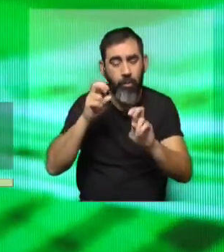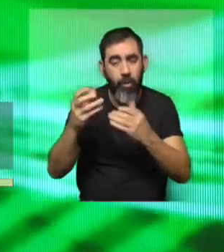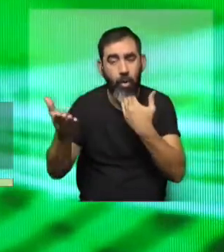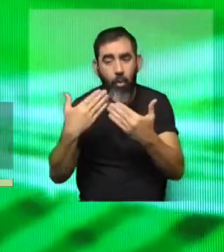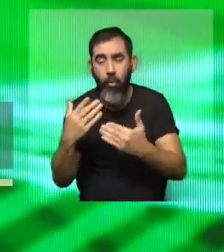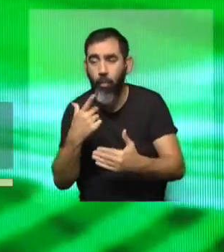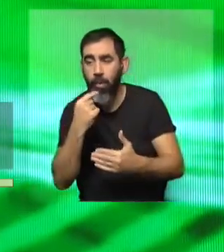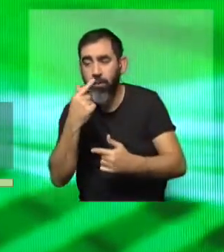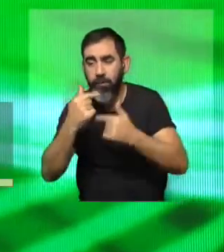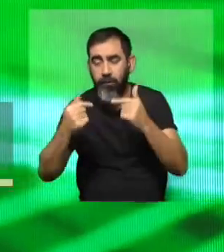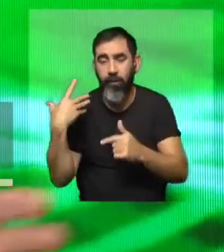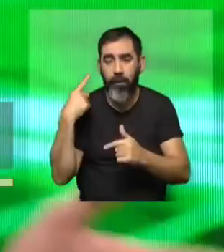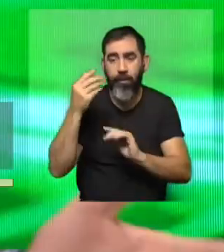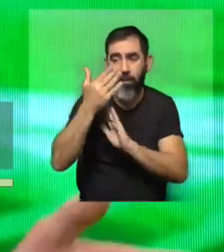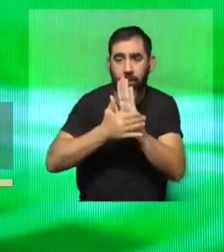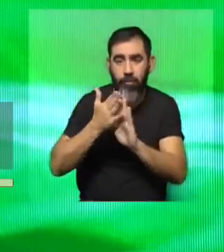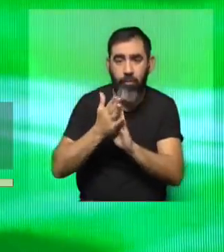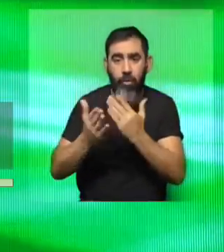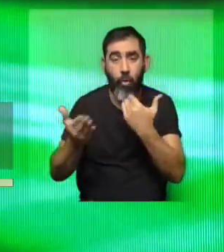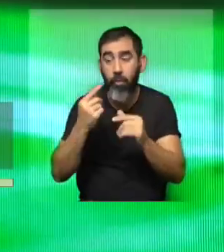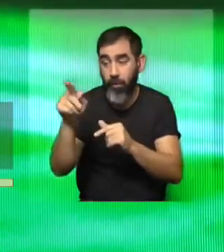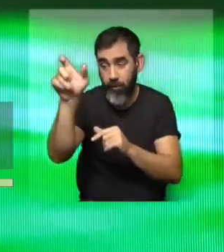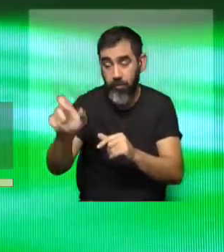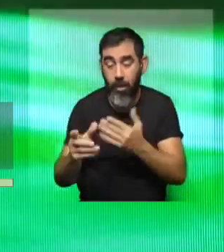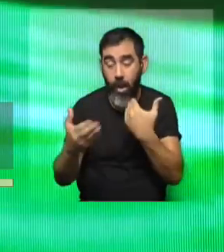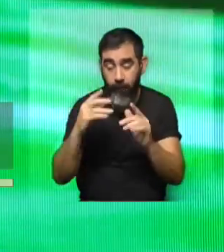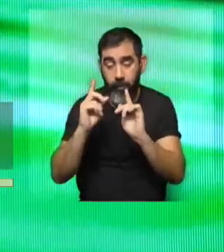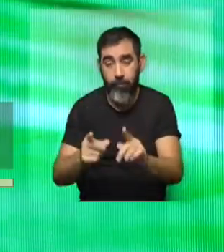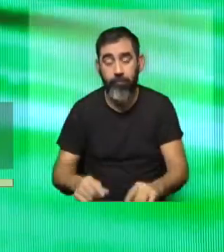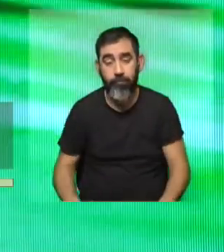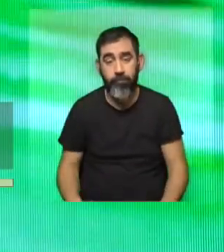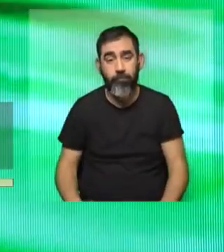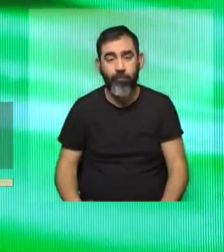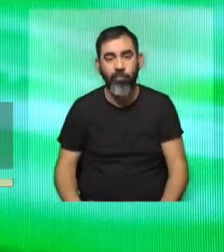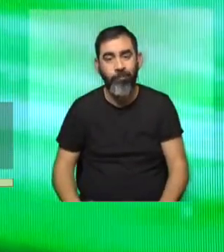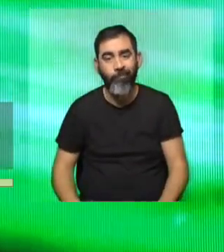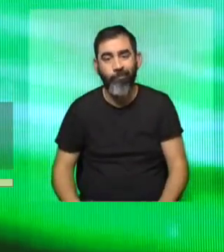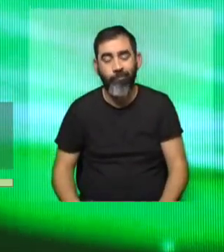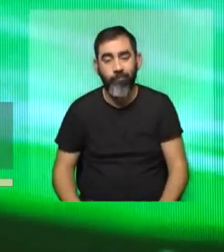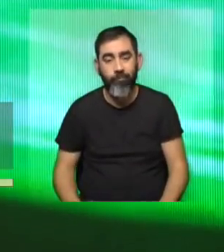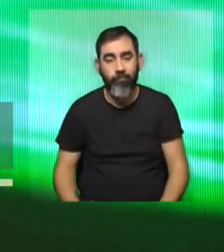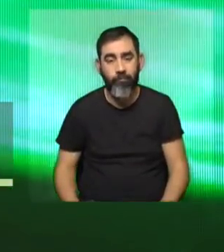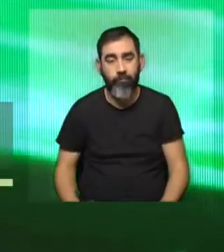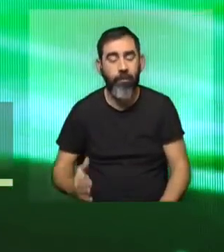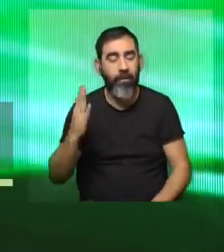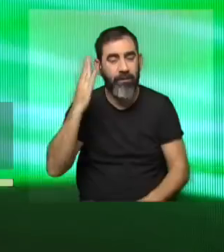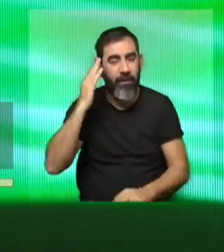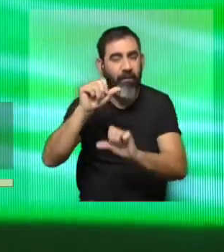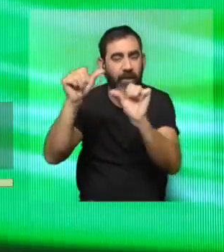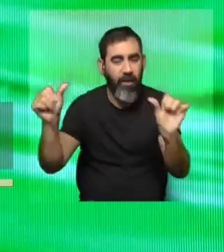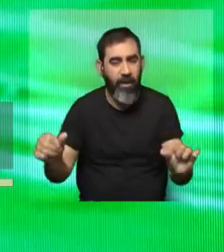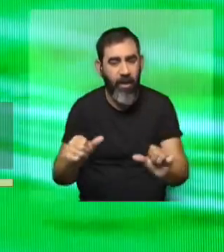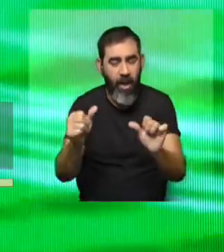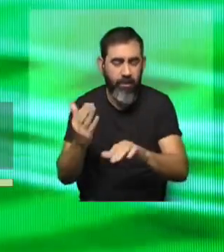la edición de la policía conversar con todos los directores nacionales y conversaba con él también así que en ese en ese sentido venía venía Sabiendo lo que estaba haciendo Santiago